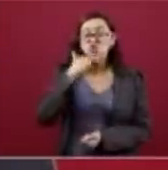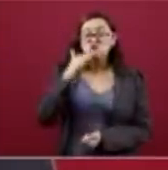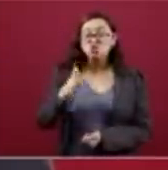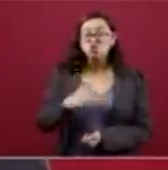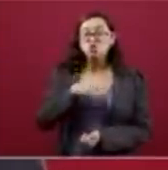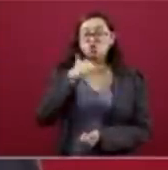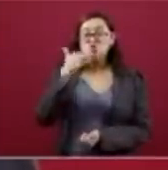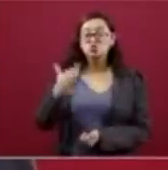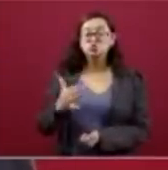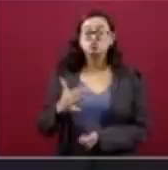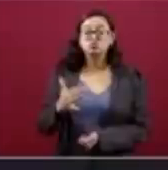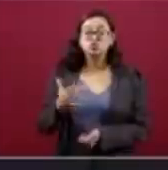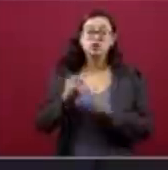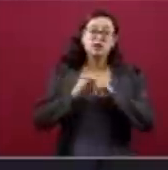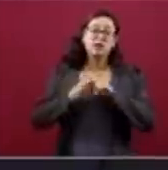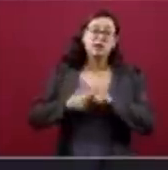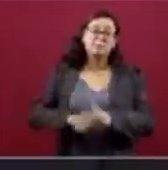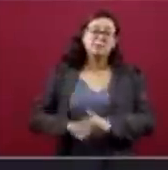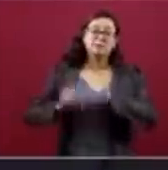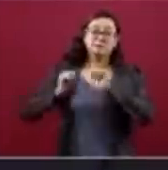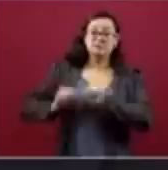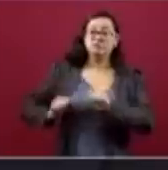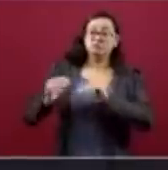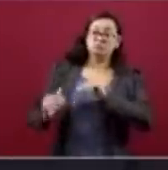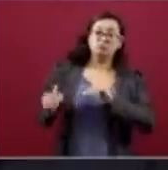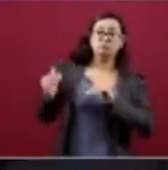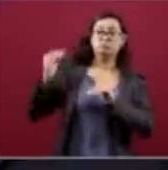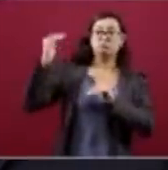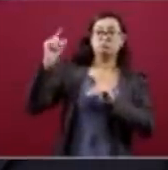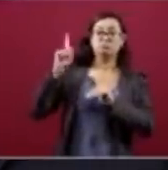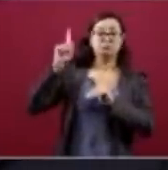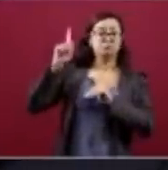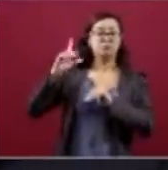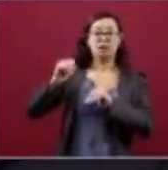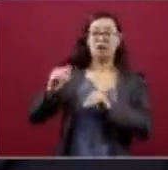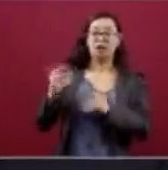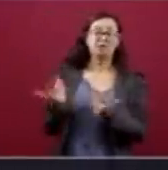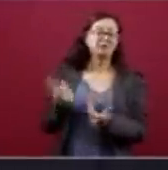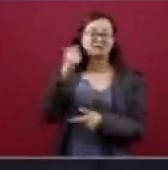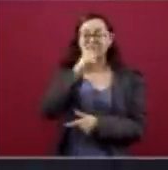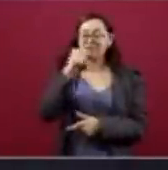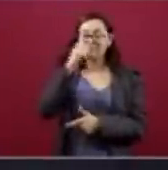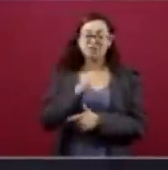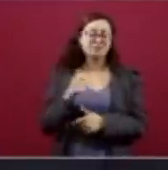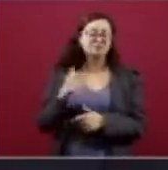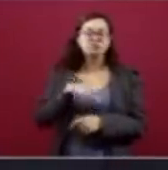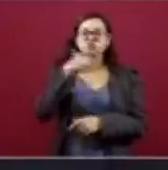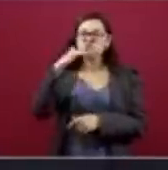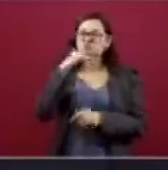se da desde arriba. Siempre lo hemos dicho, es de arriba hacia abajo.